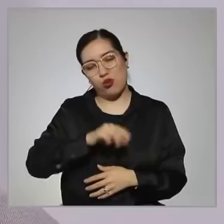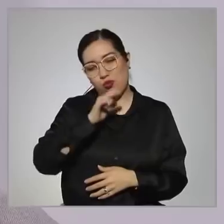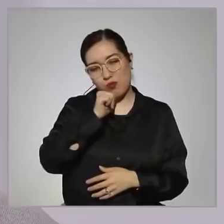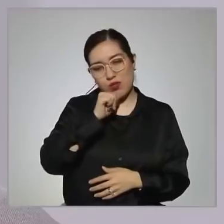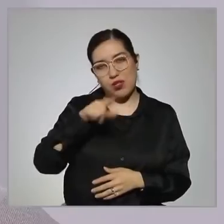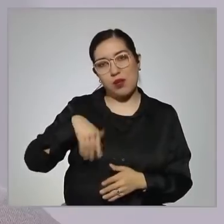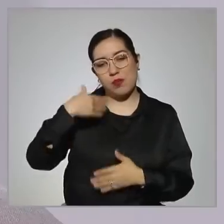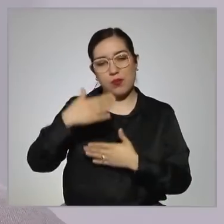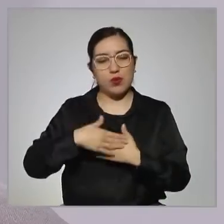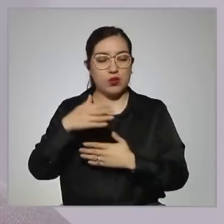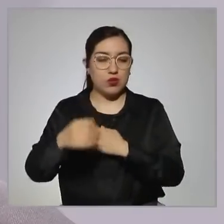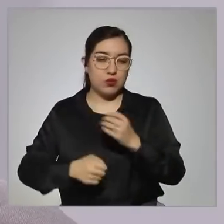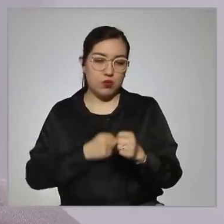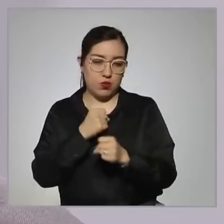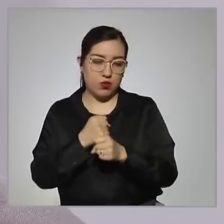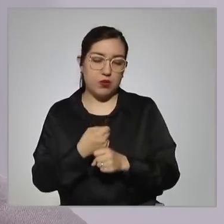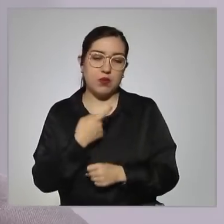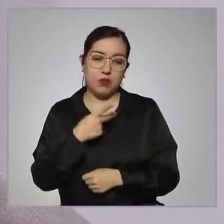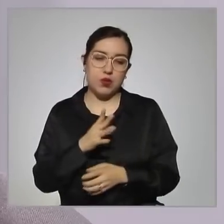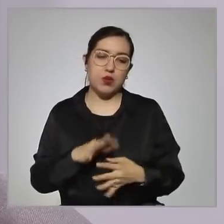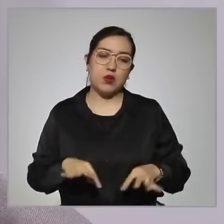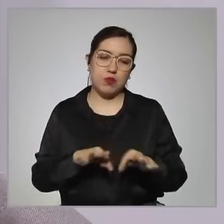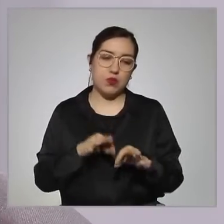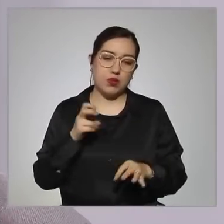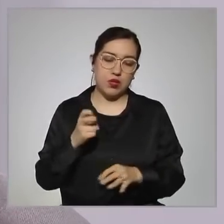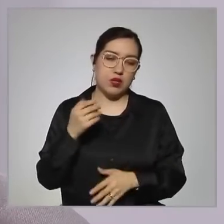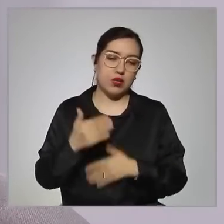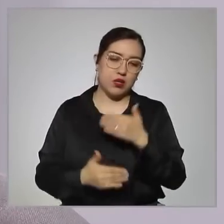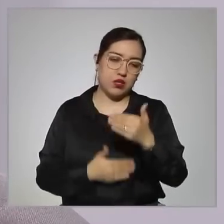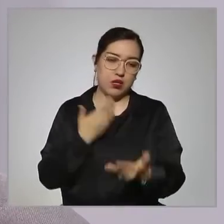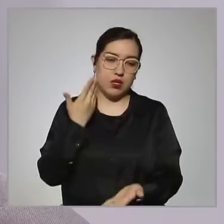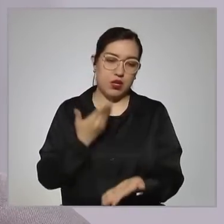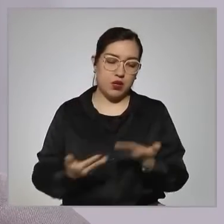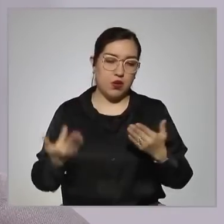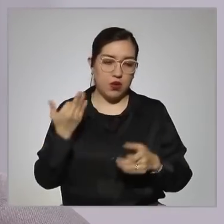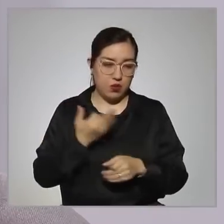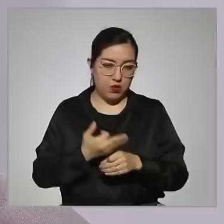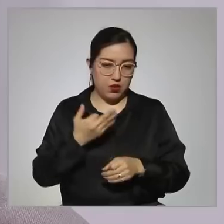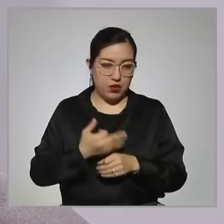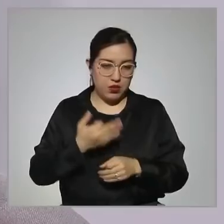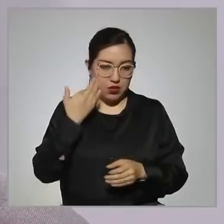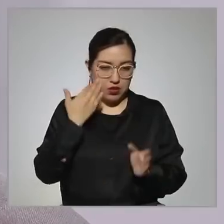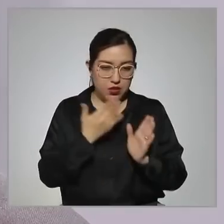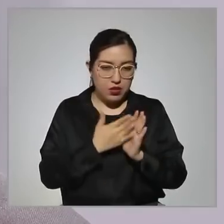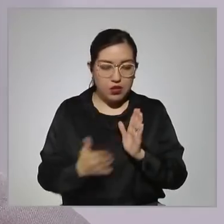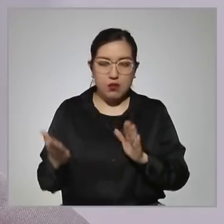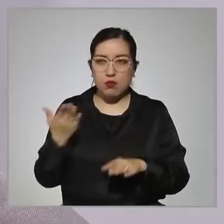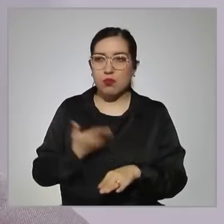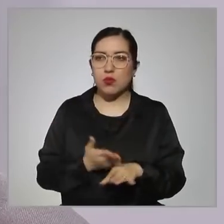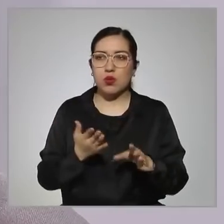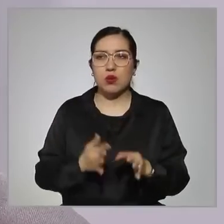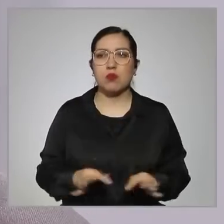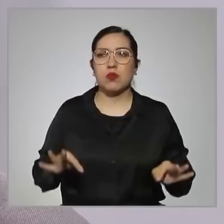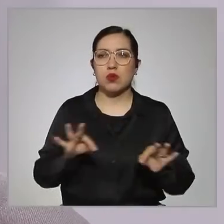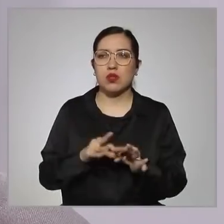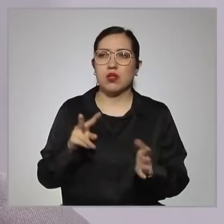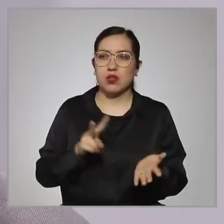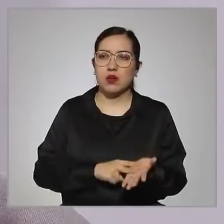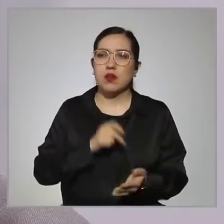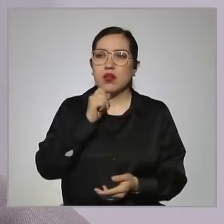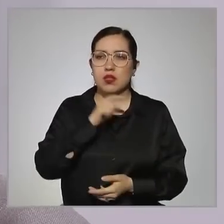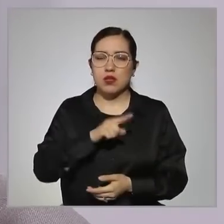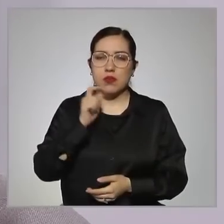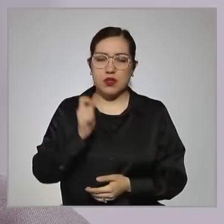es importante llevar los duelos y creo que estas épocas pues son muy significativas para esto y también es un alivio,